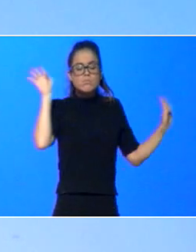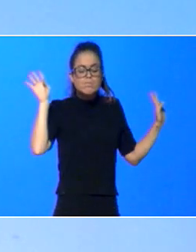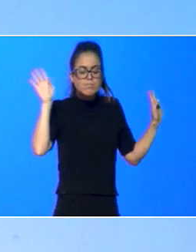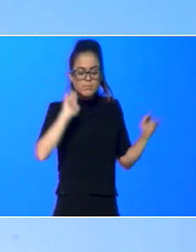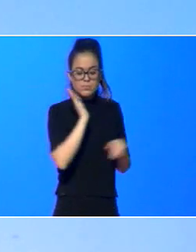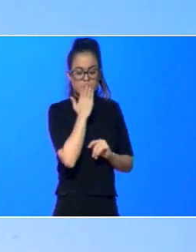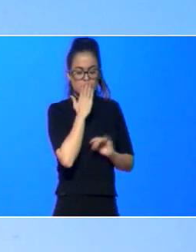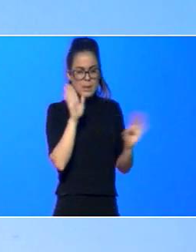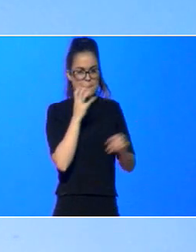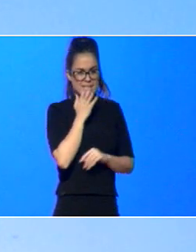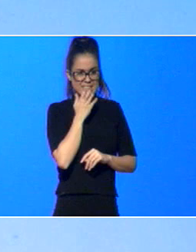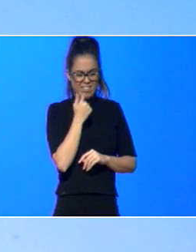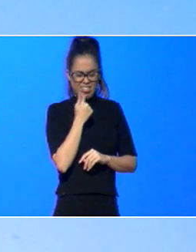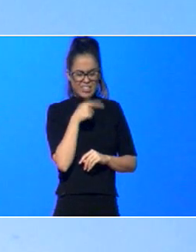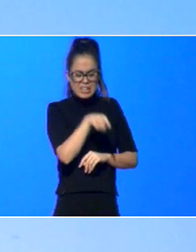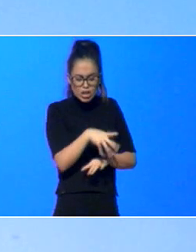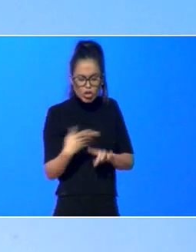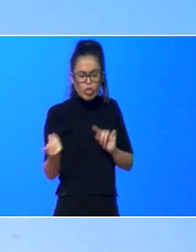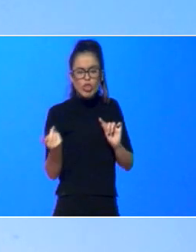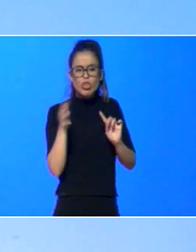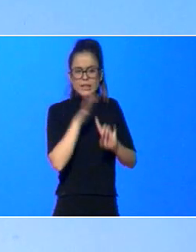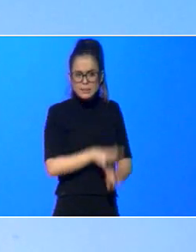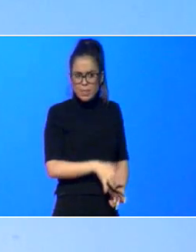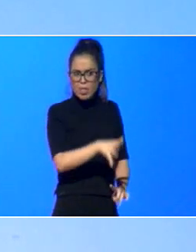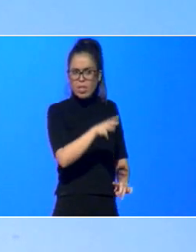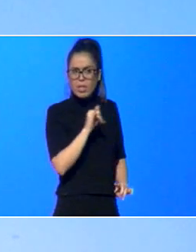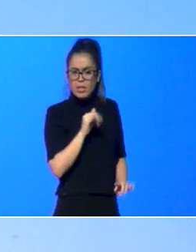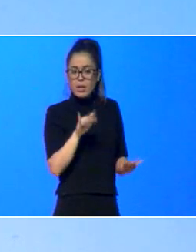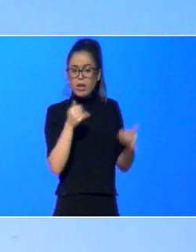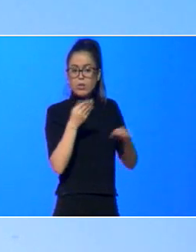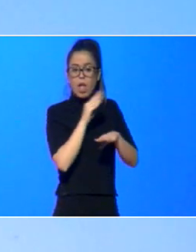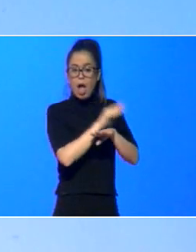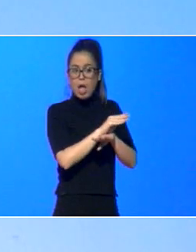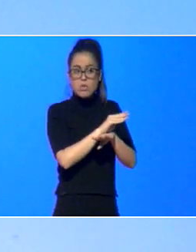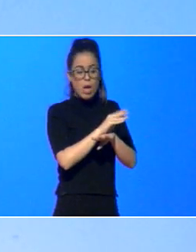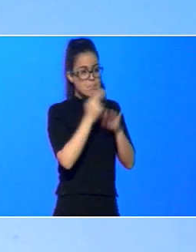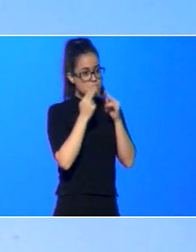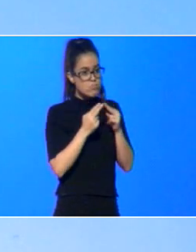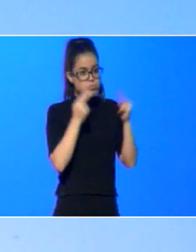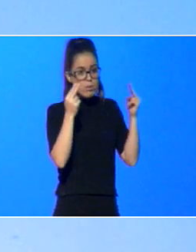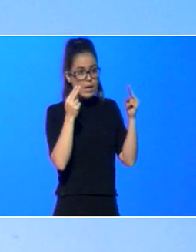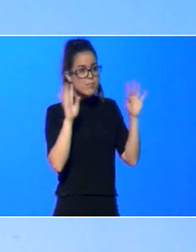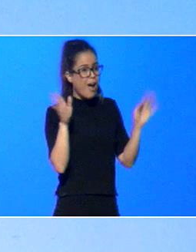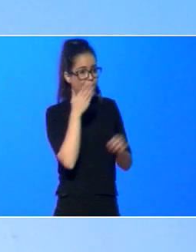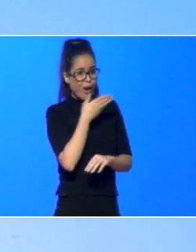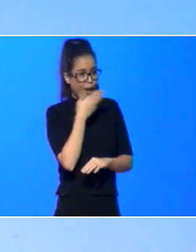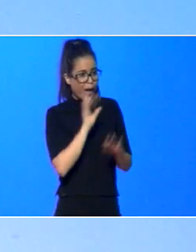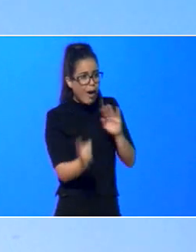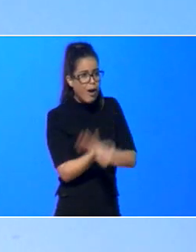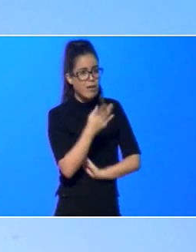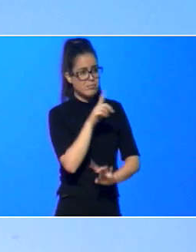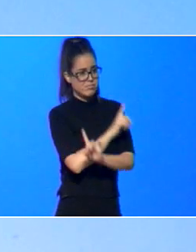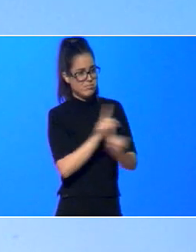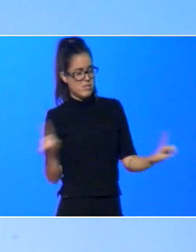se acepta que es discriminación no cabe ni ayudas públicas ni colegio este